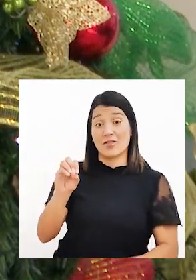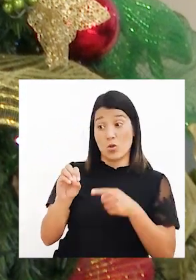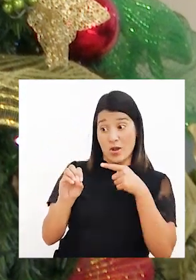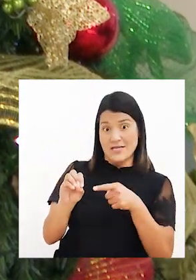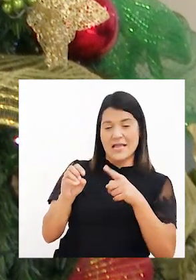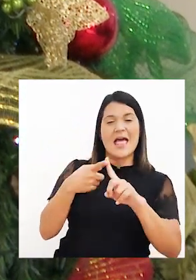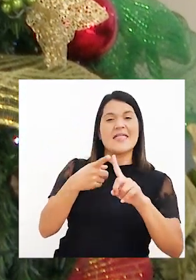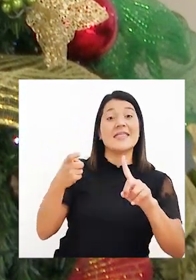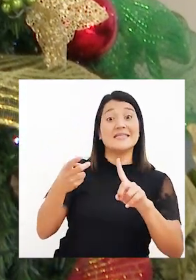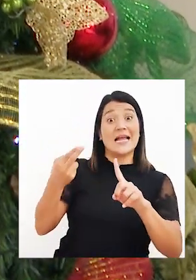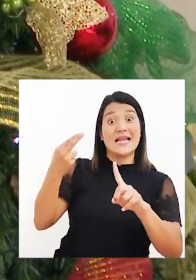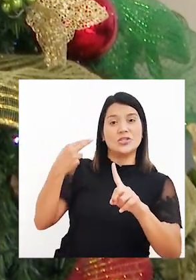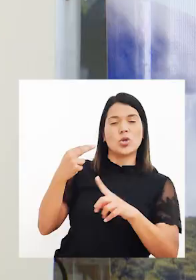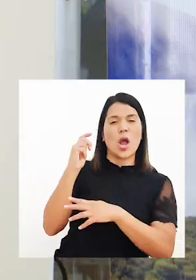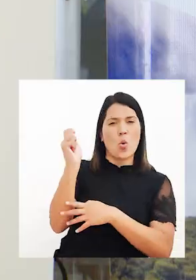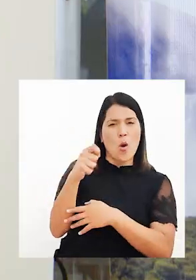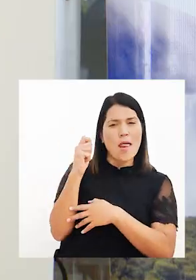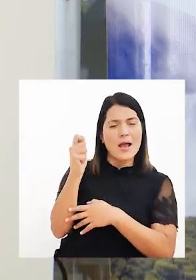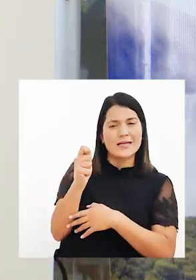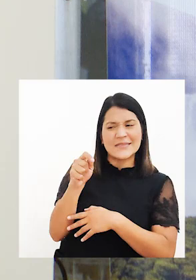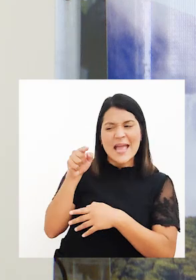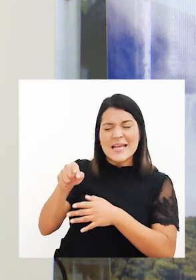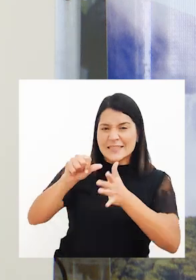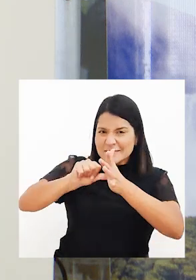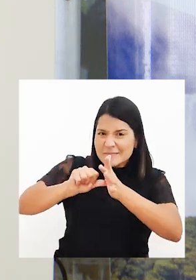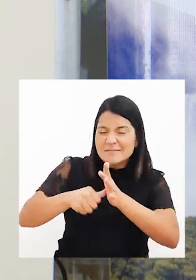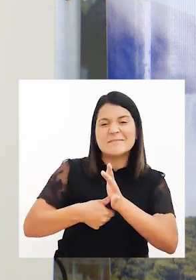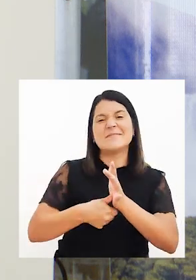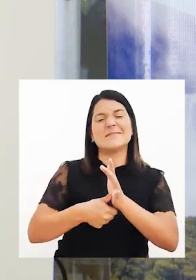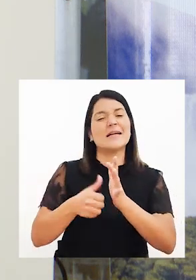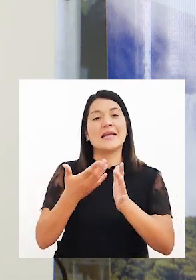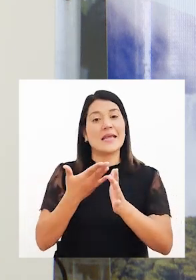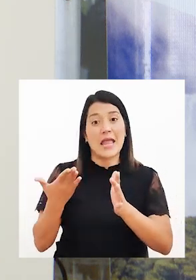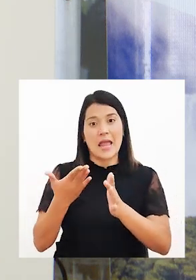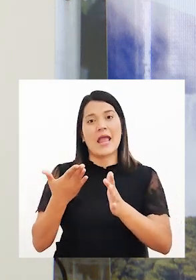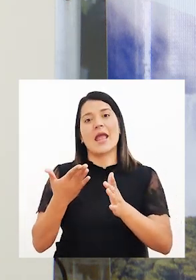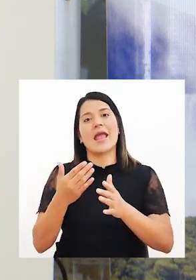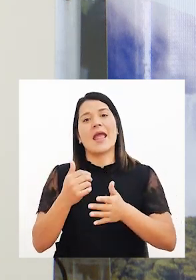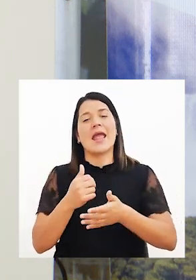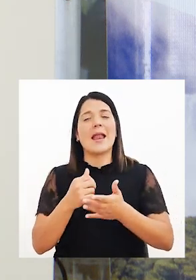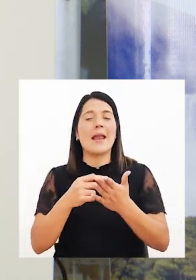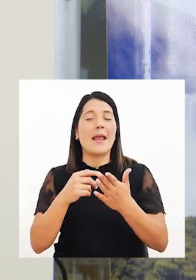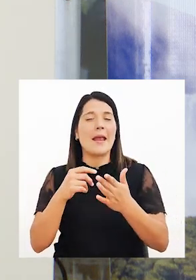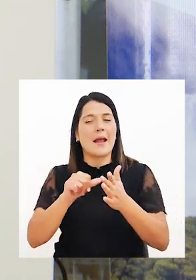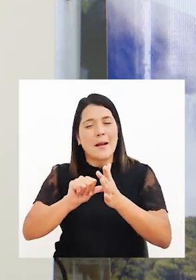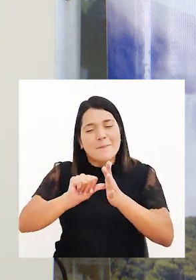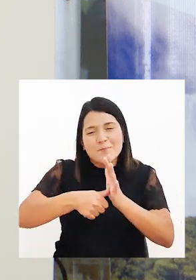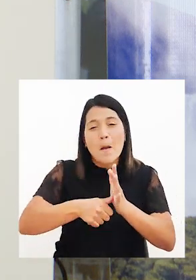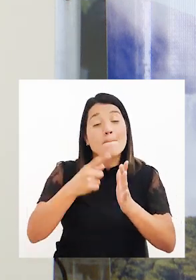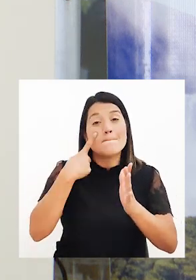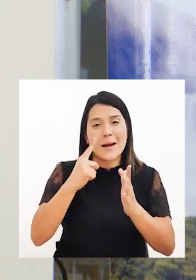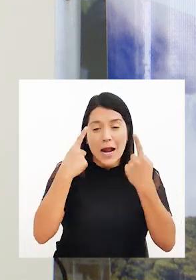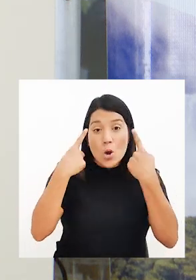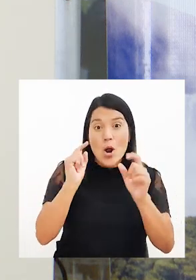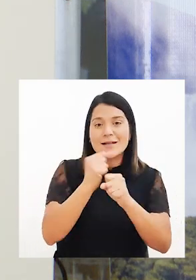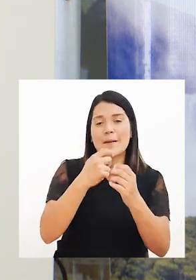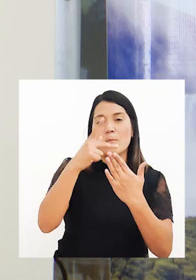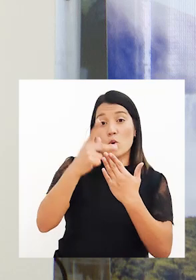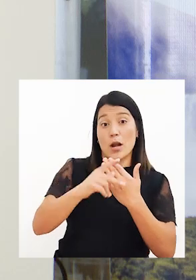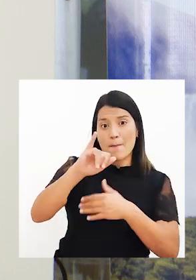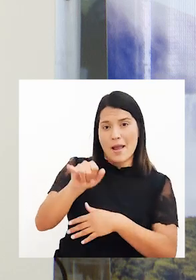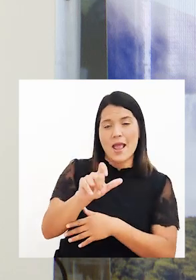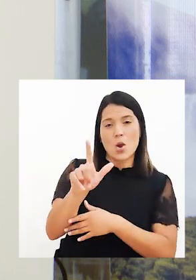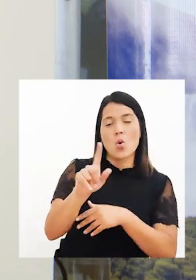la historia de Guanacaste fortaleció el aporte del programa del mes de julio, al igual que el